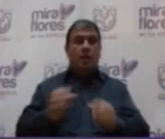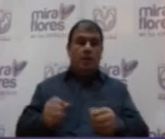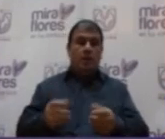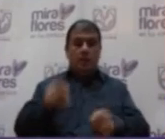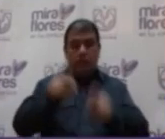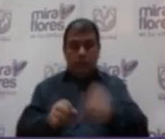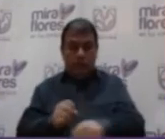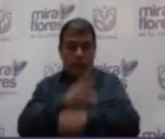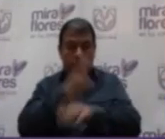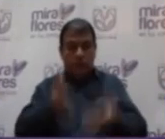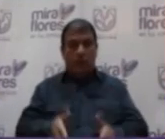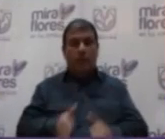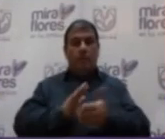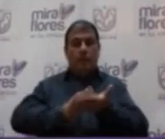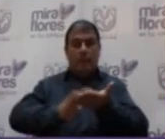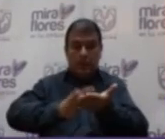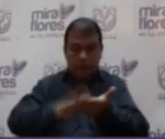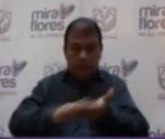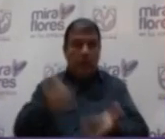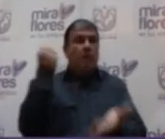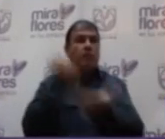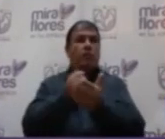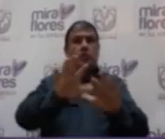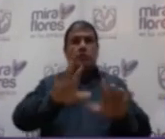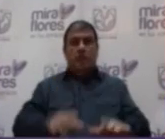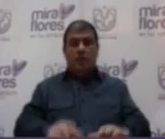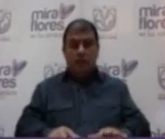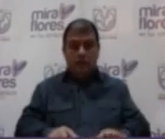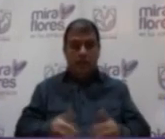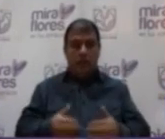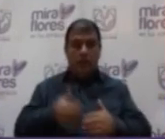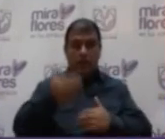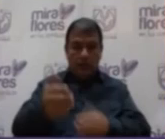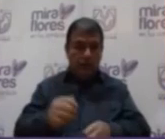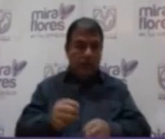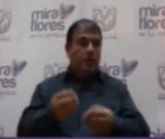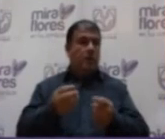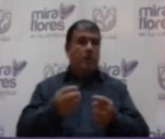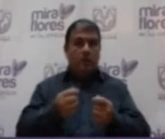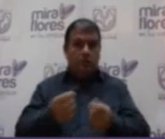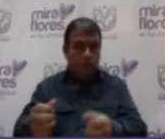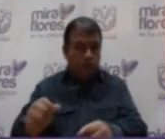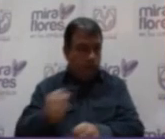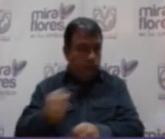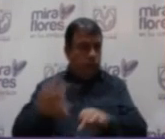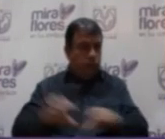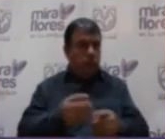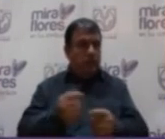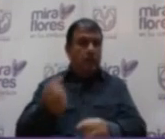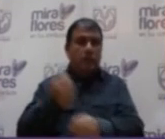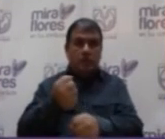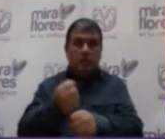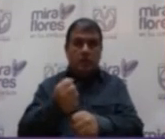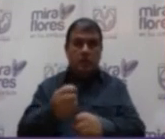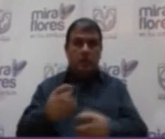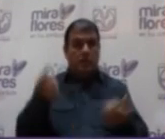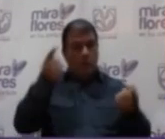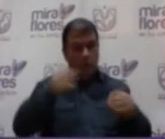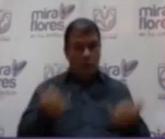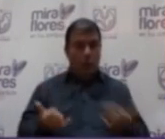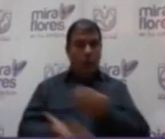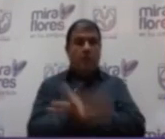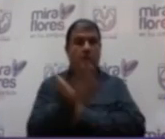a los miembros del Consejo que se sirvan exonerar la aprobación del acta para la ejecución inmediata de los acuerdos tomados esta